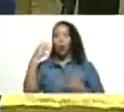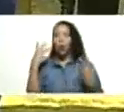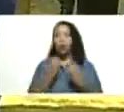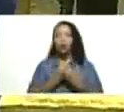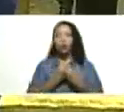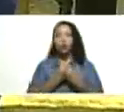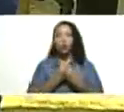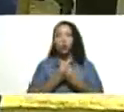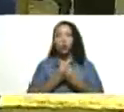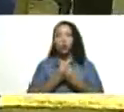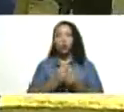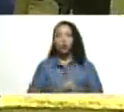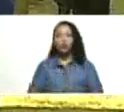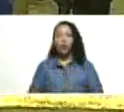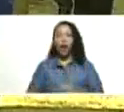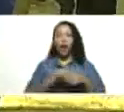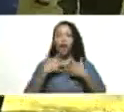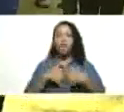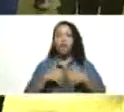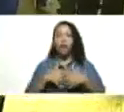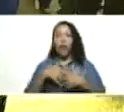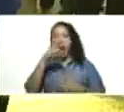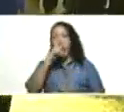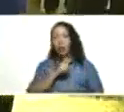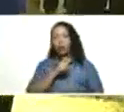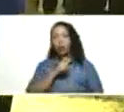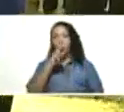agroindustria. Y en el año